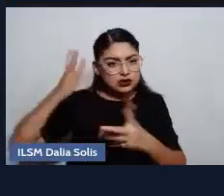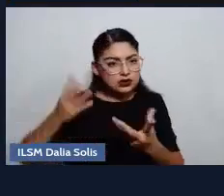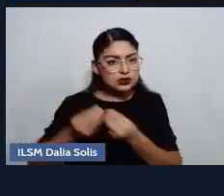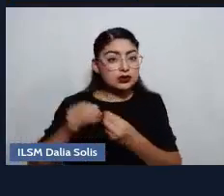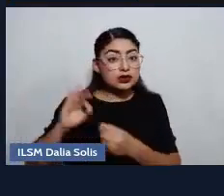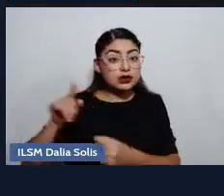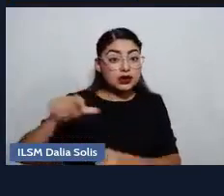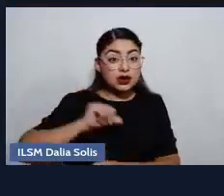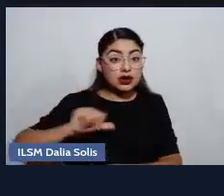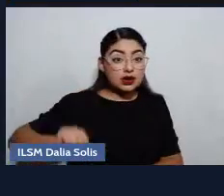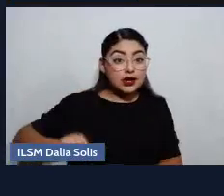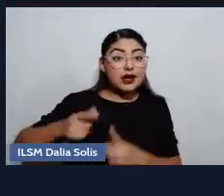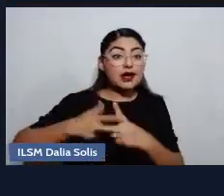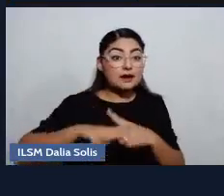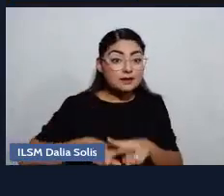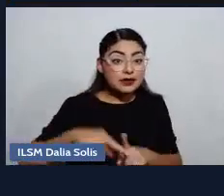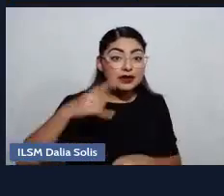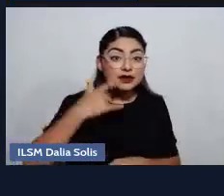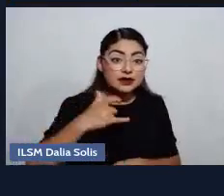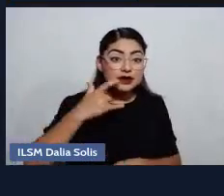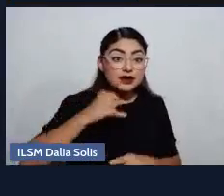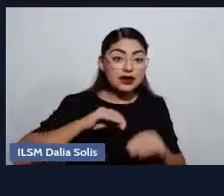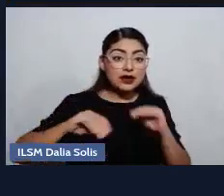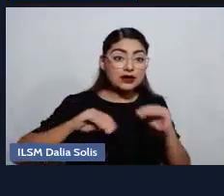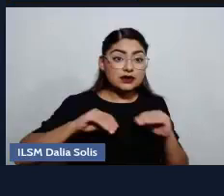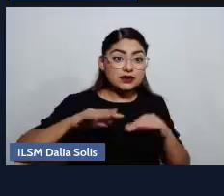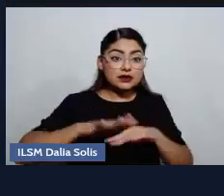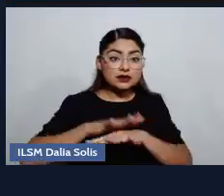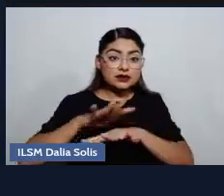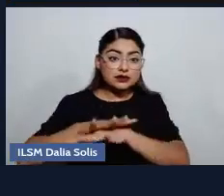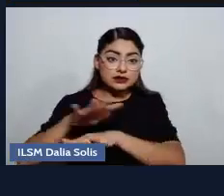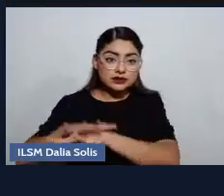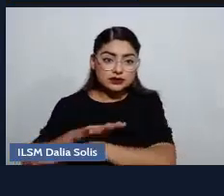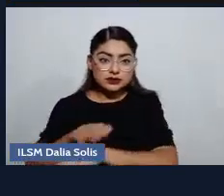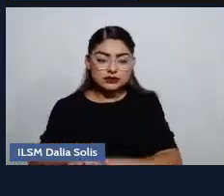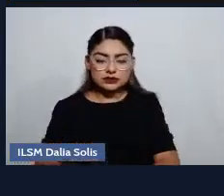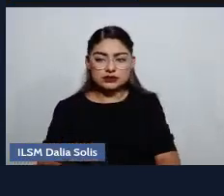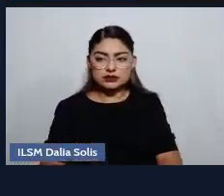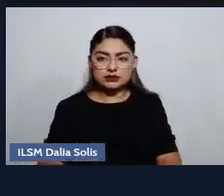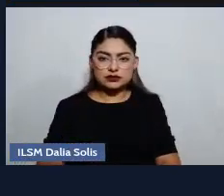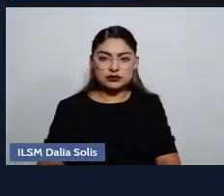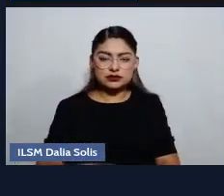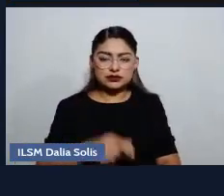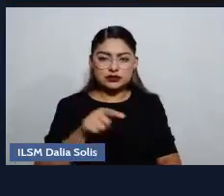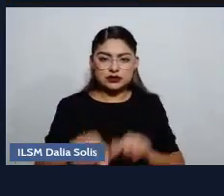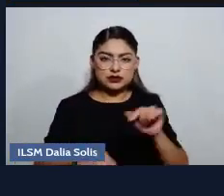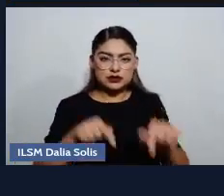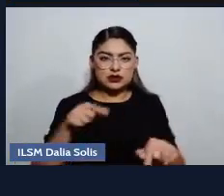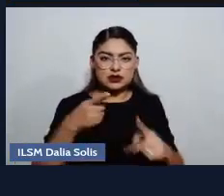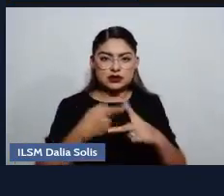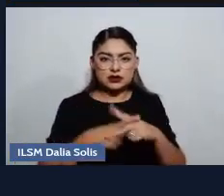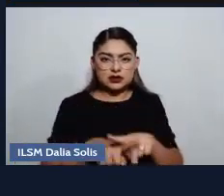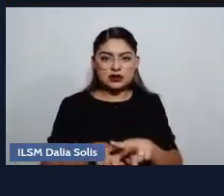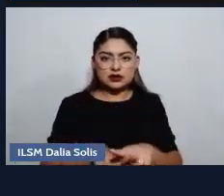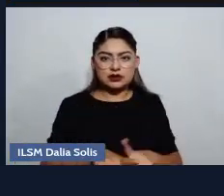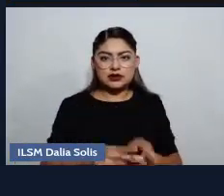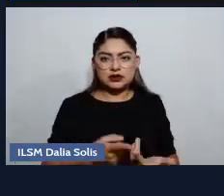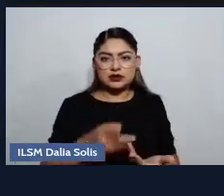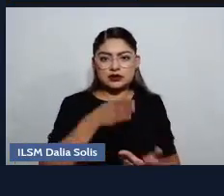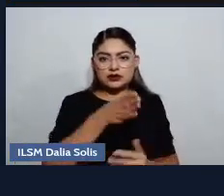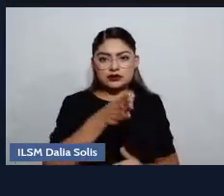hacer habla con seguridad pública y empiezan a hacer rondines, que esté segura la zona,